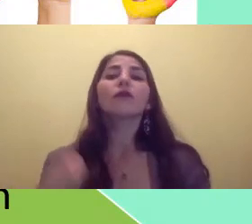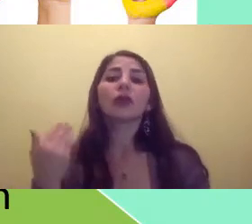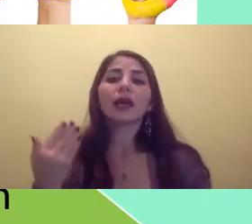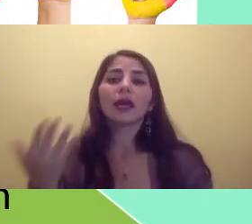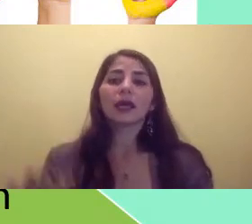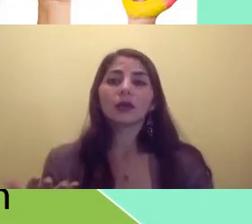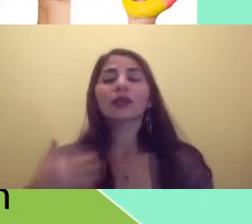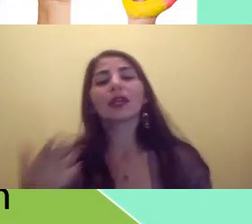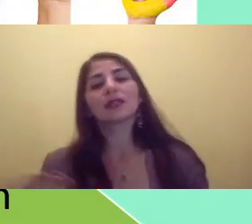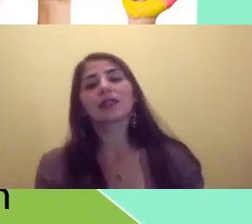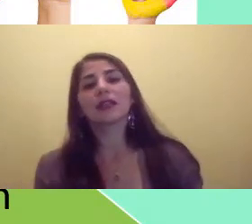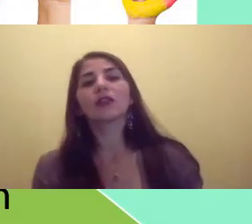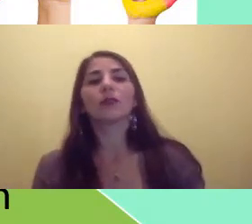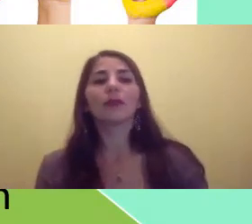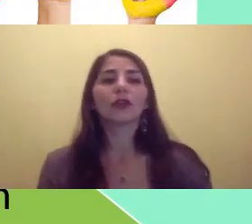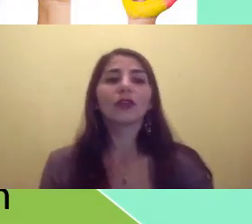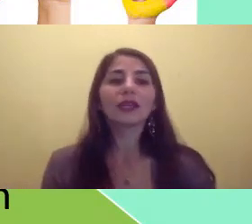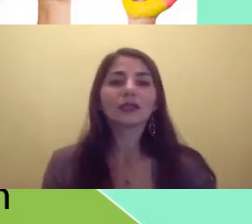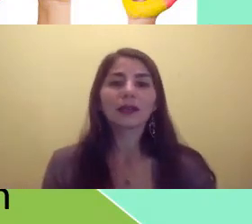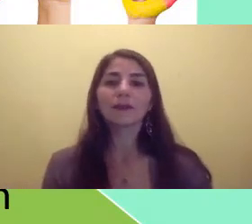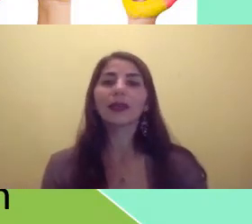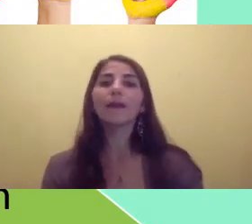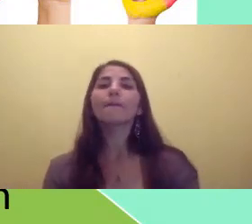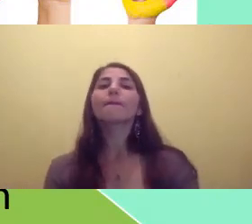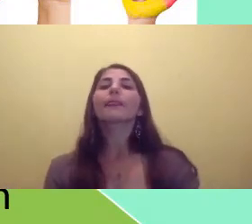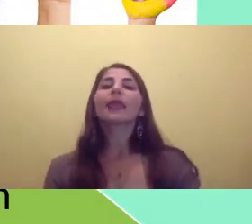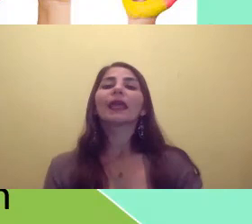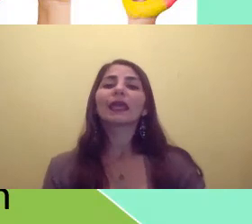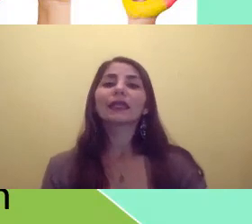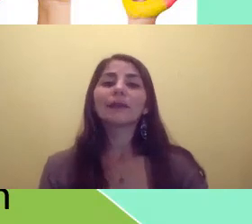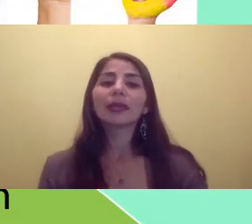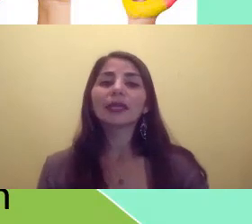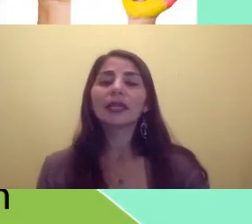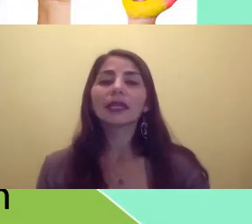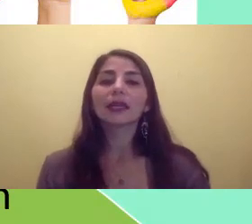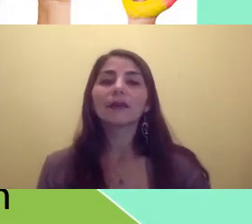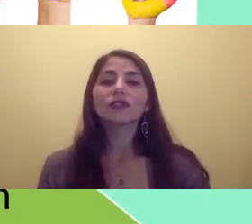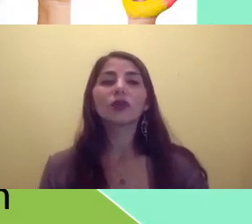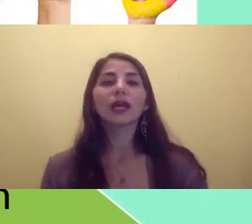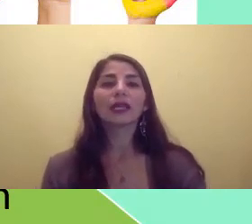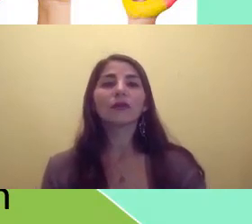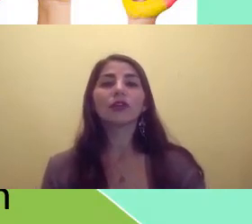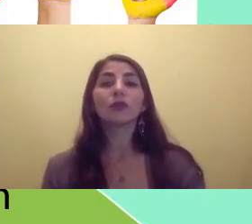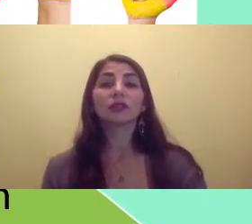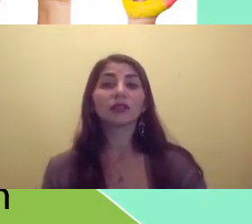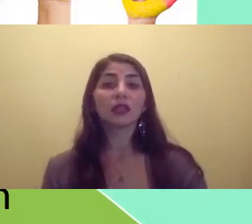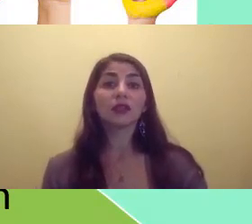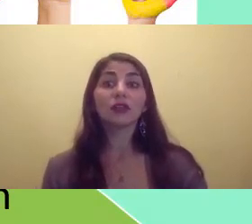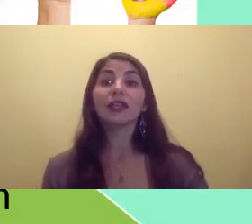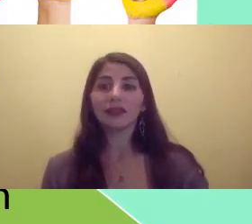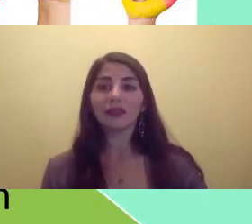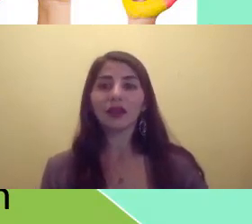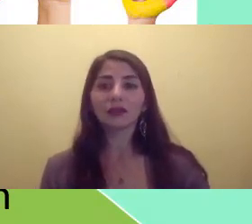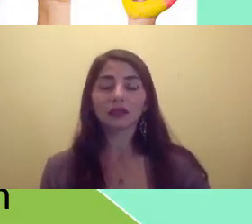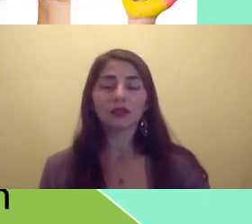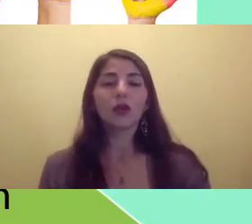diestra, voy a ejecutar las señas con mi mano derecha, ¿ya? También les menciono acá que es muy importante